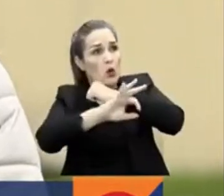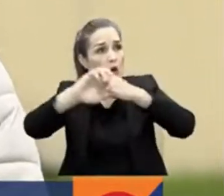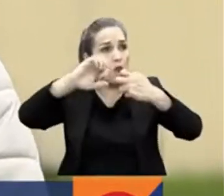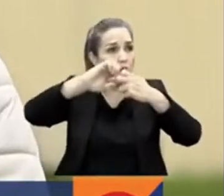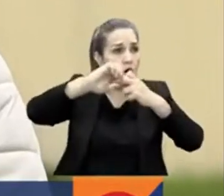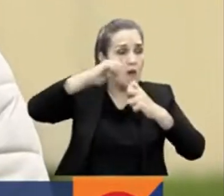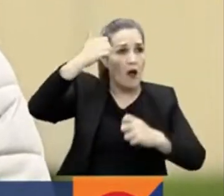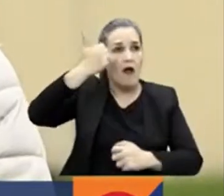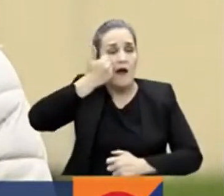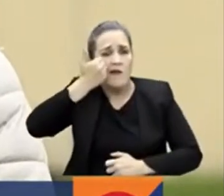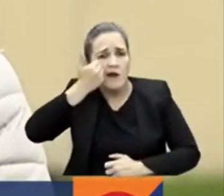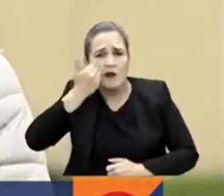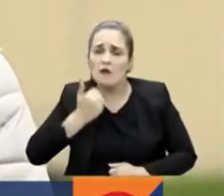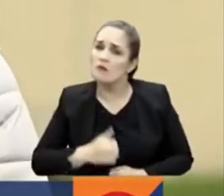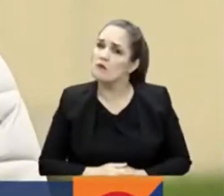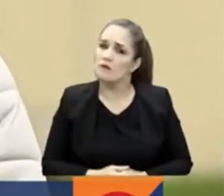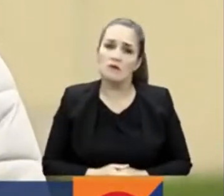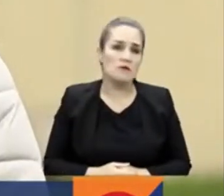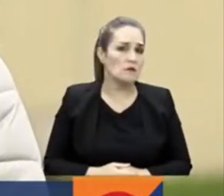tener.